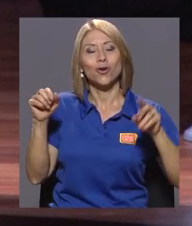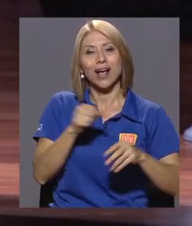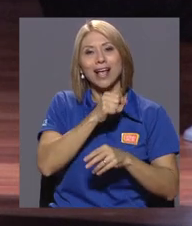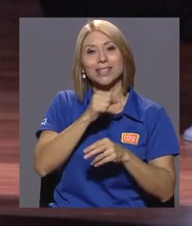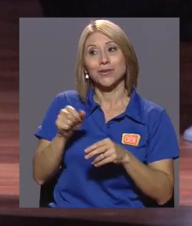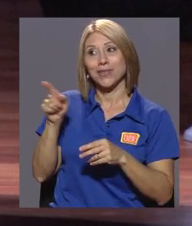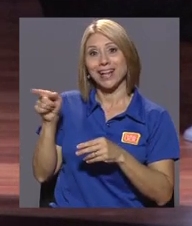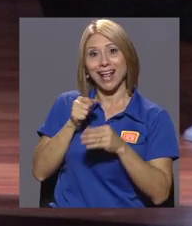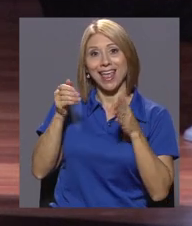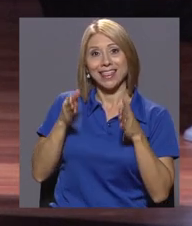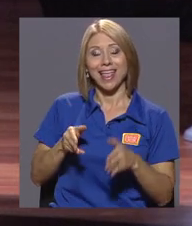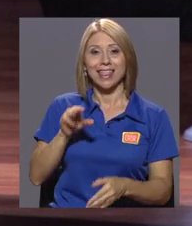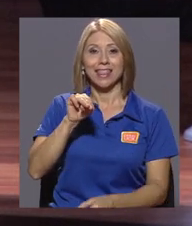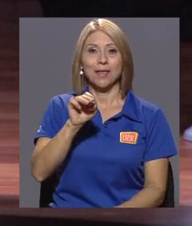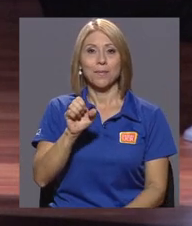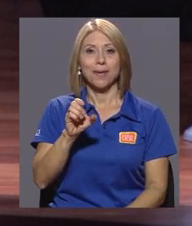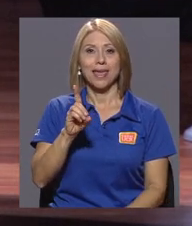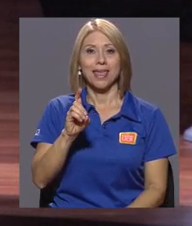mediterráneo